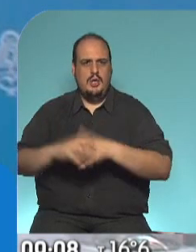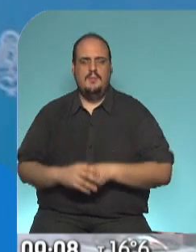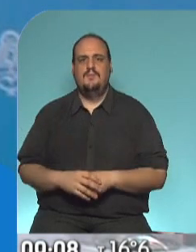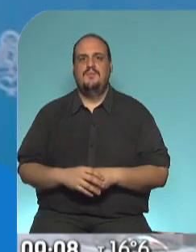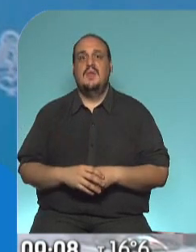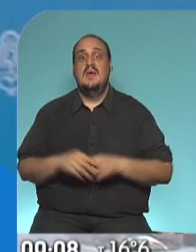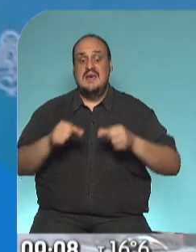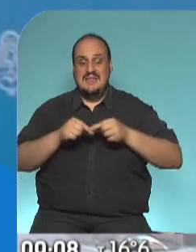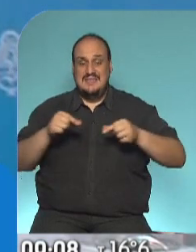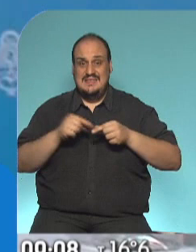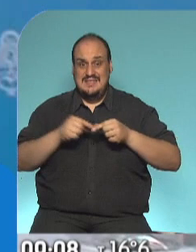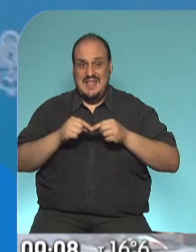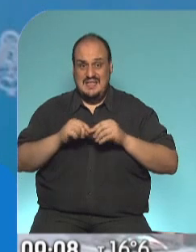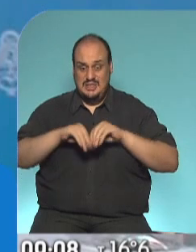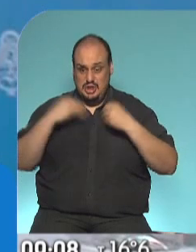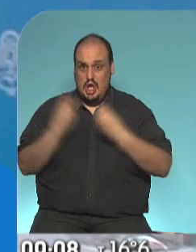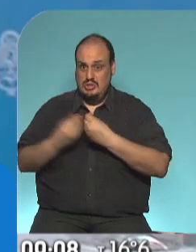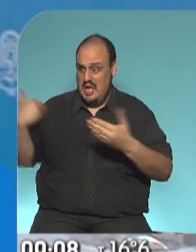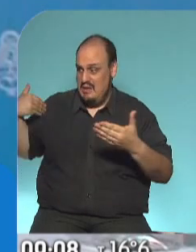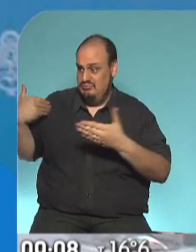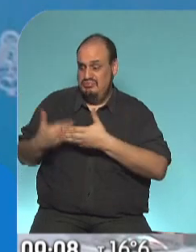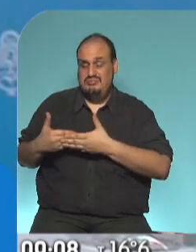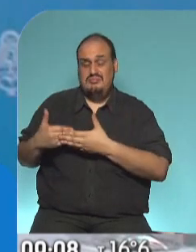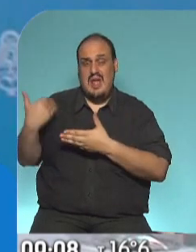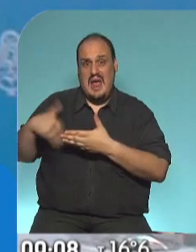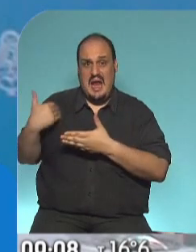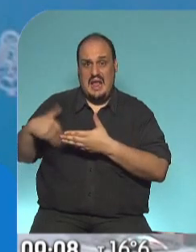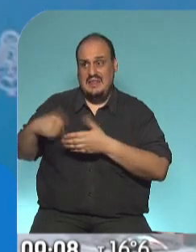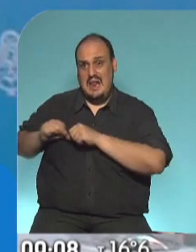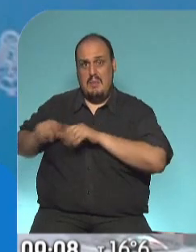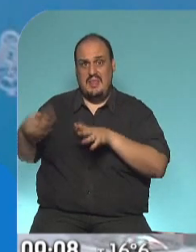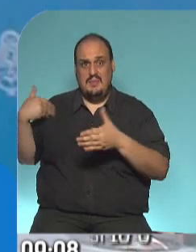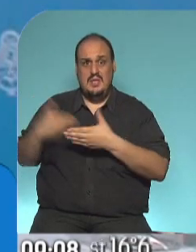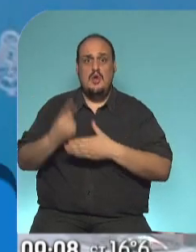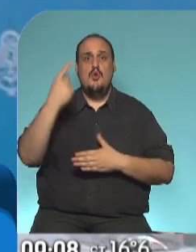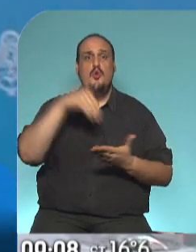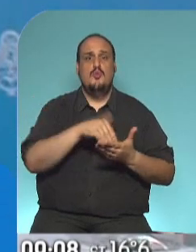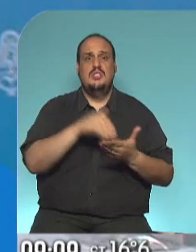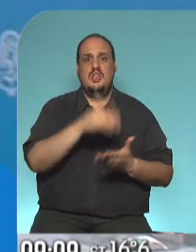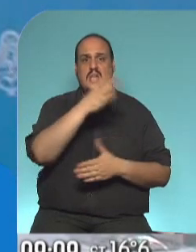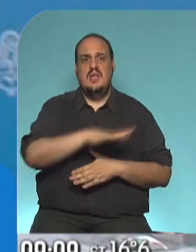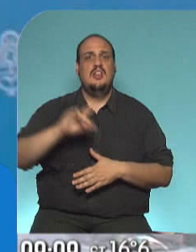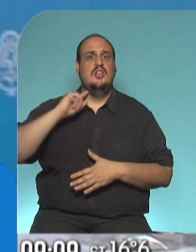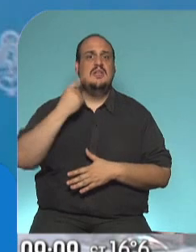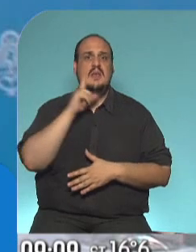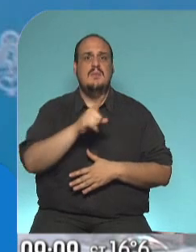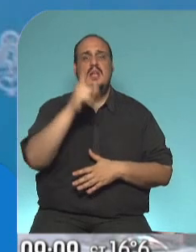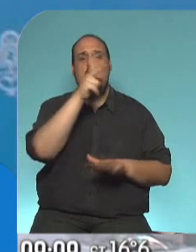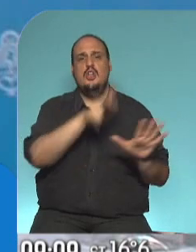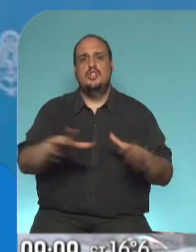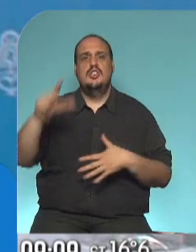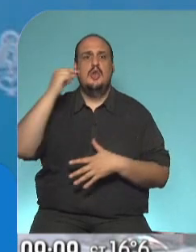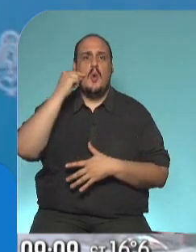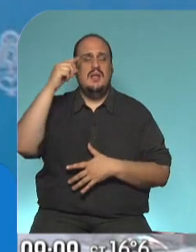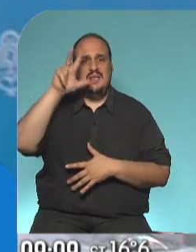test totales que se han realizado en argentina desde el inicio de la pandemia son un millón 513 mil 847